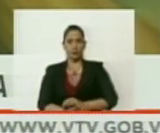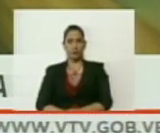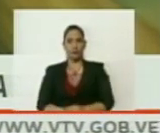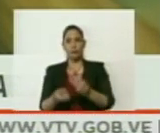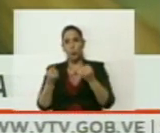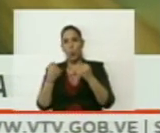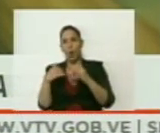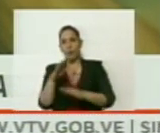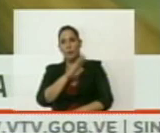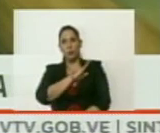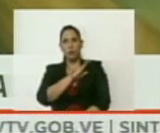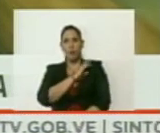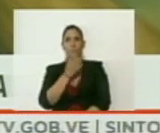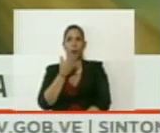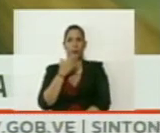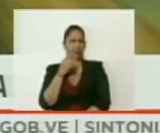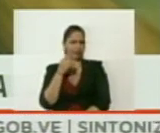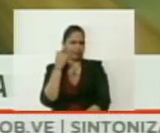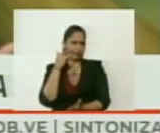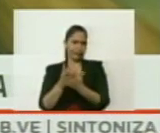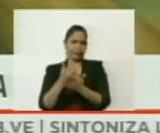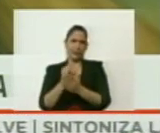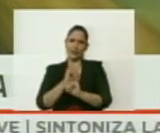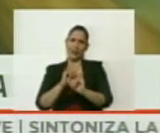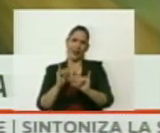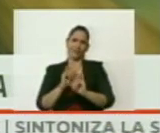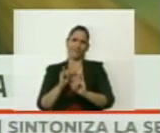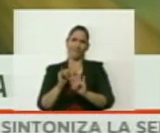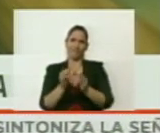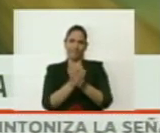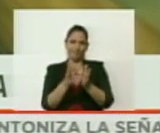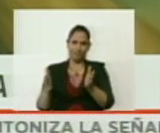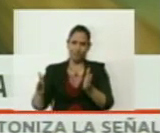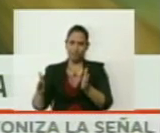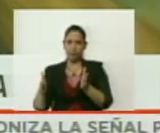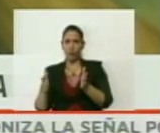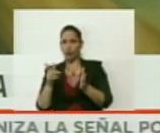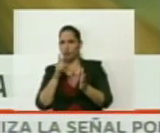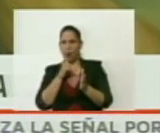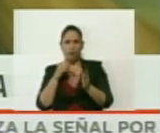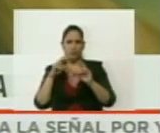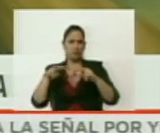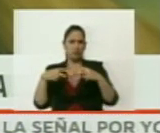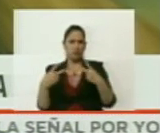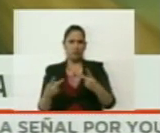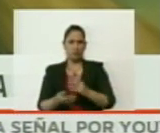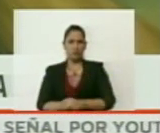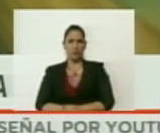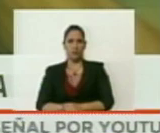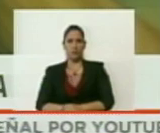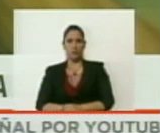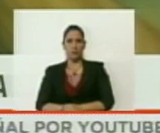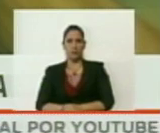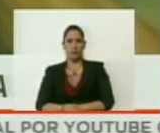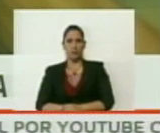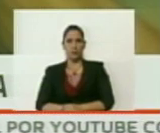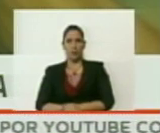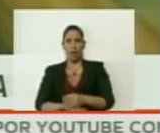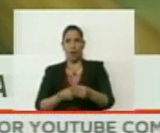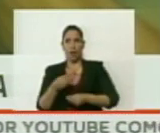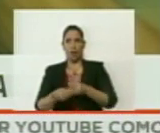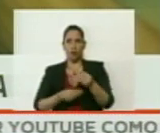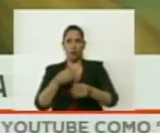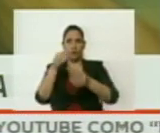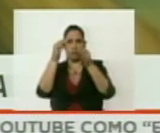¿Cuántas propiedades? Mire, ya, como te digo, ya esto estaba en curso, no hay novedad. Lo que han tratado de